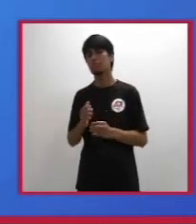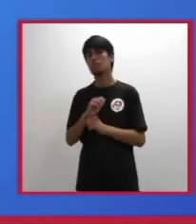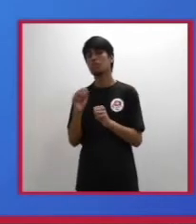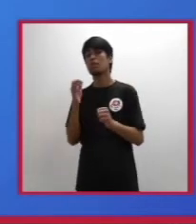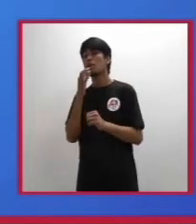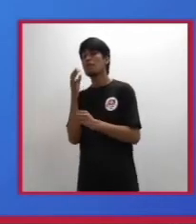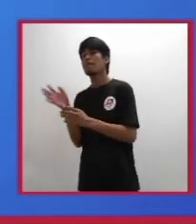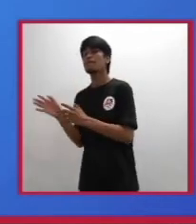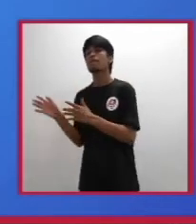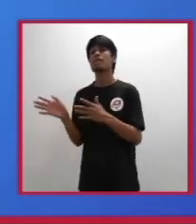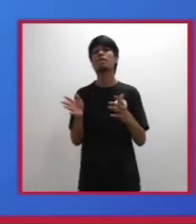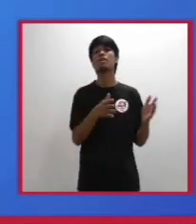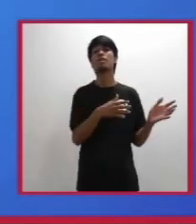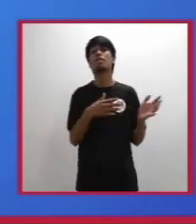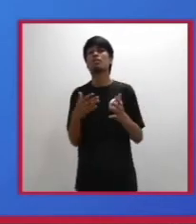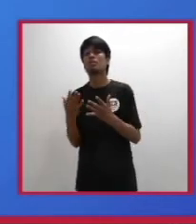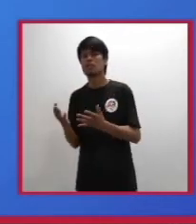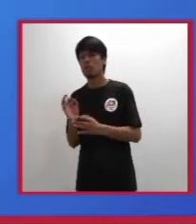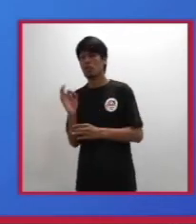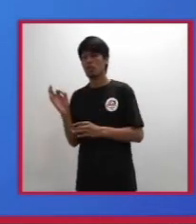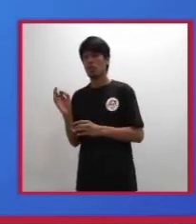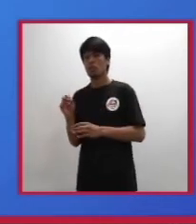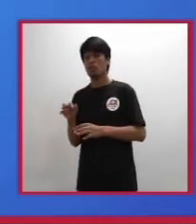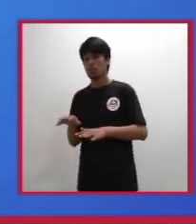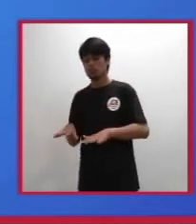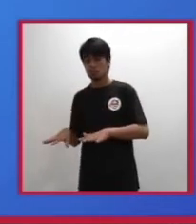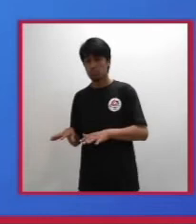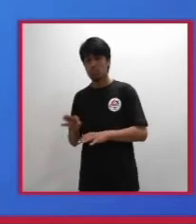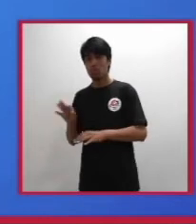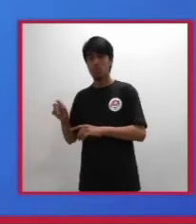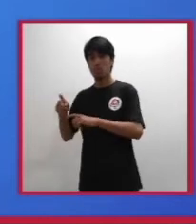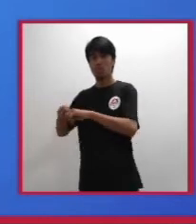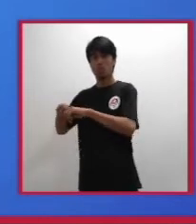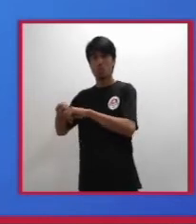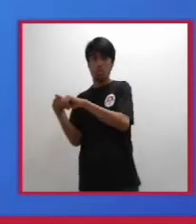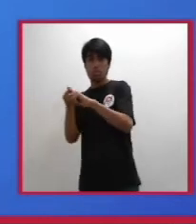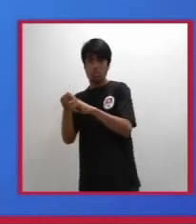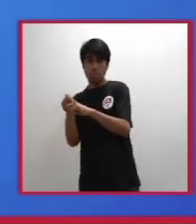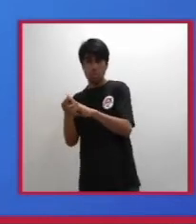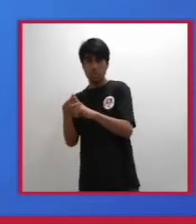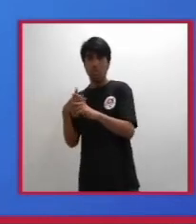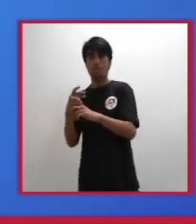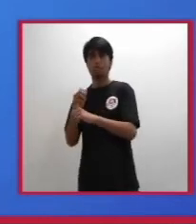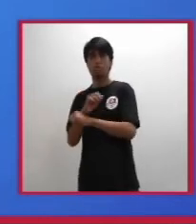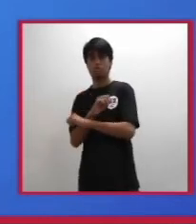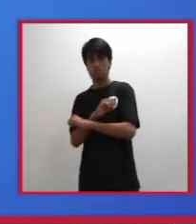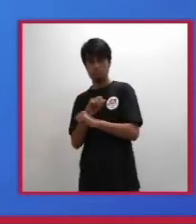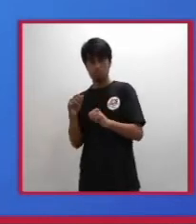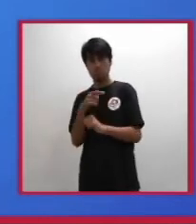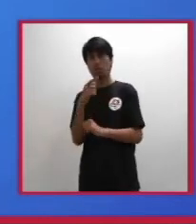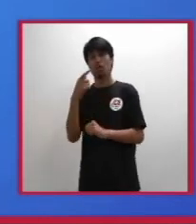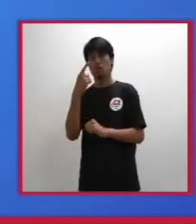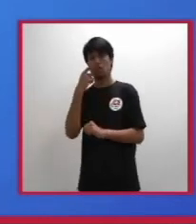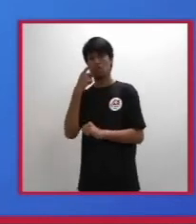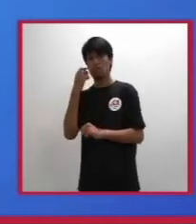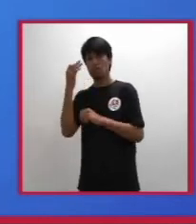viento o algún movimiento del guinche o la grúa y la persona pueda